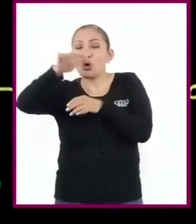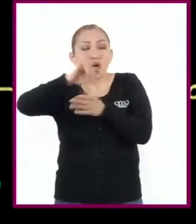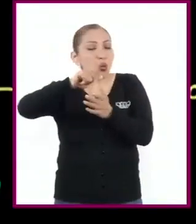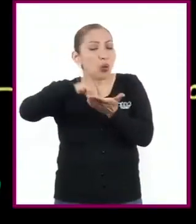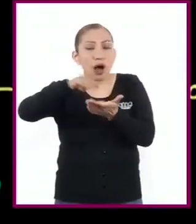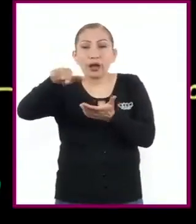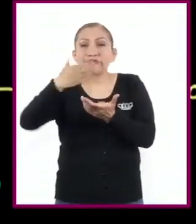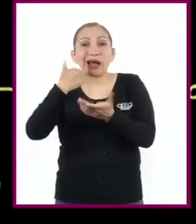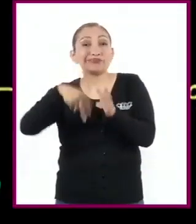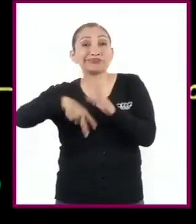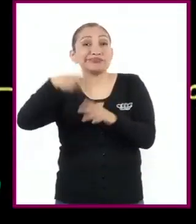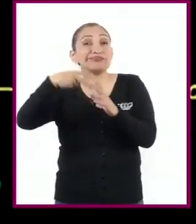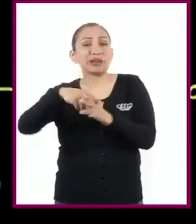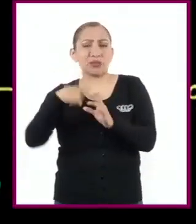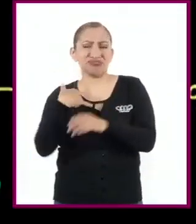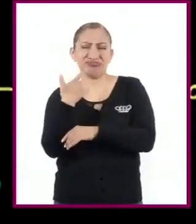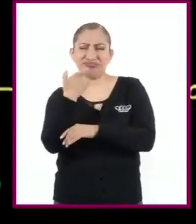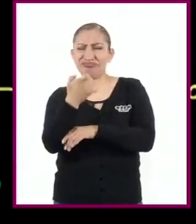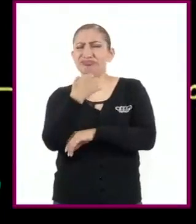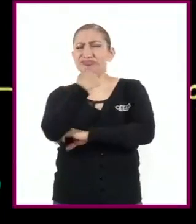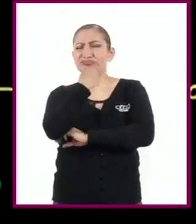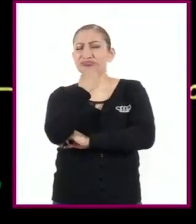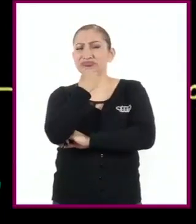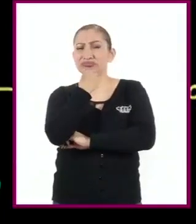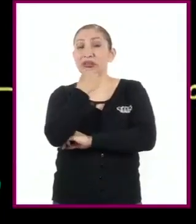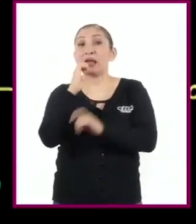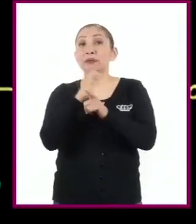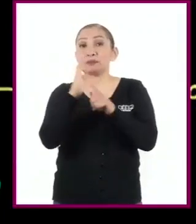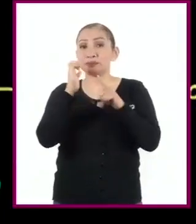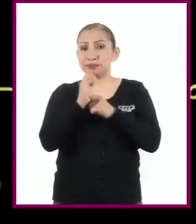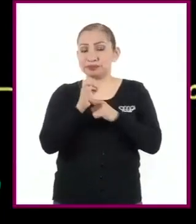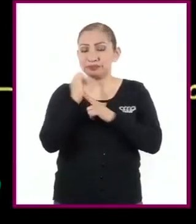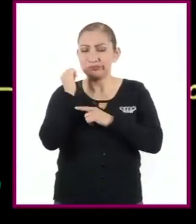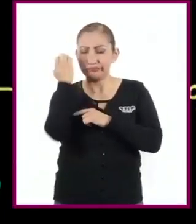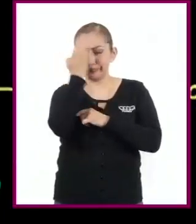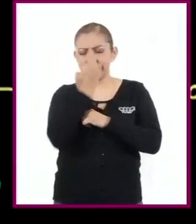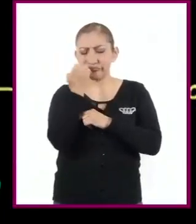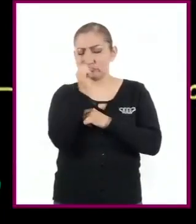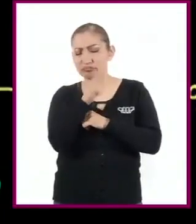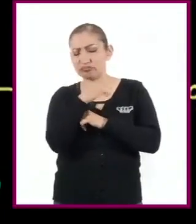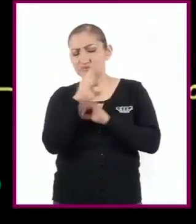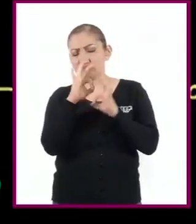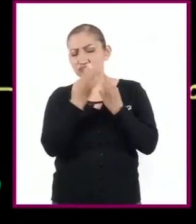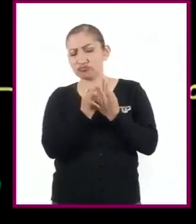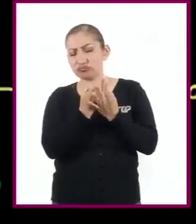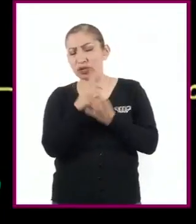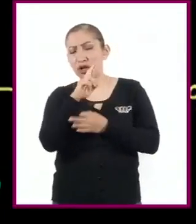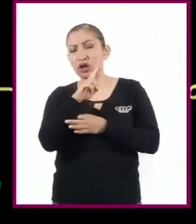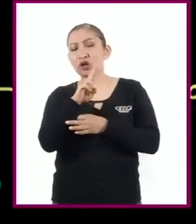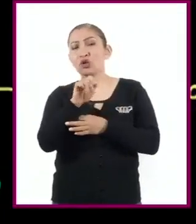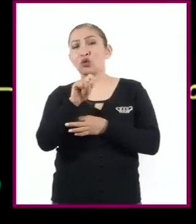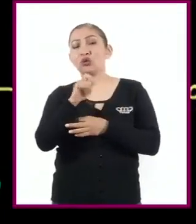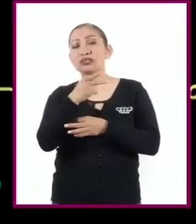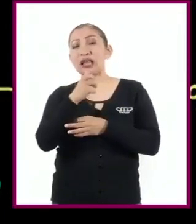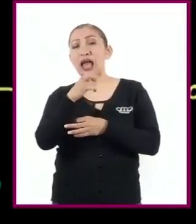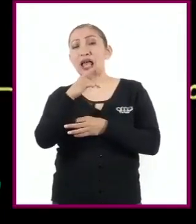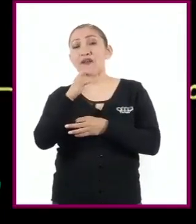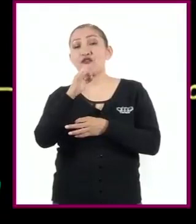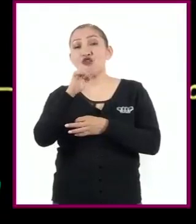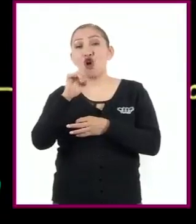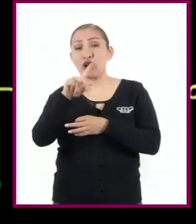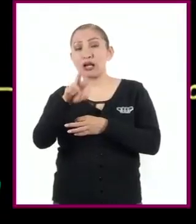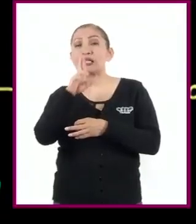tiene nada, lo cual es un poco loco, ¿no? Así que basándose en este modelo, Rutherford pudo explicar